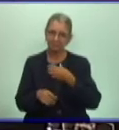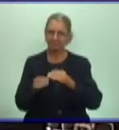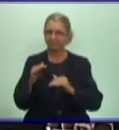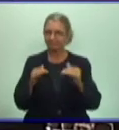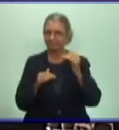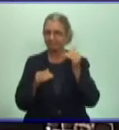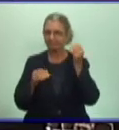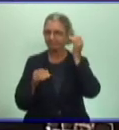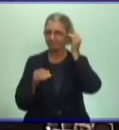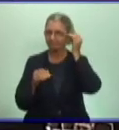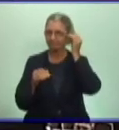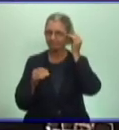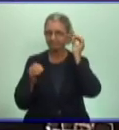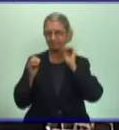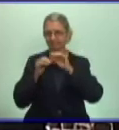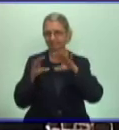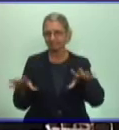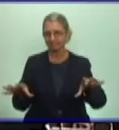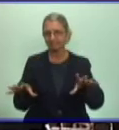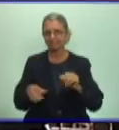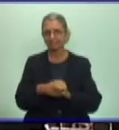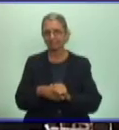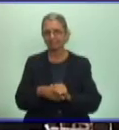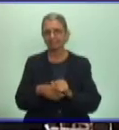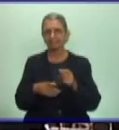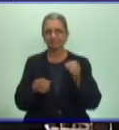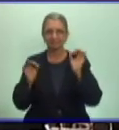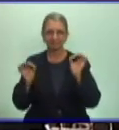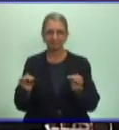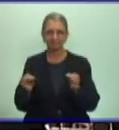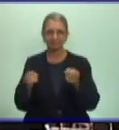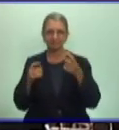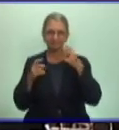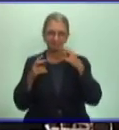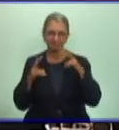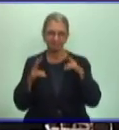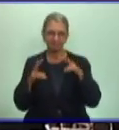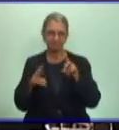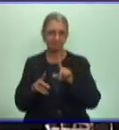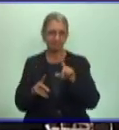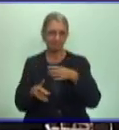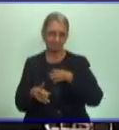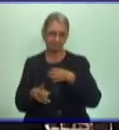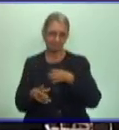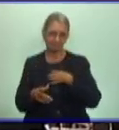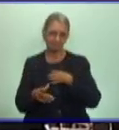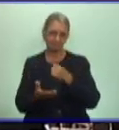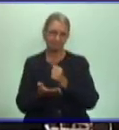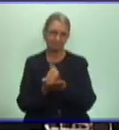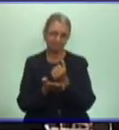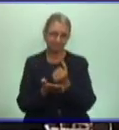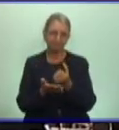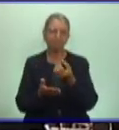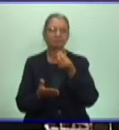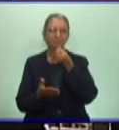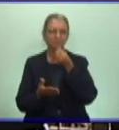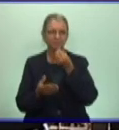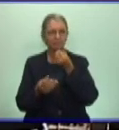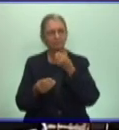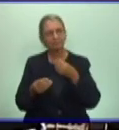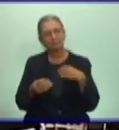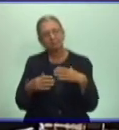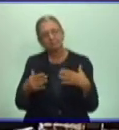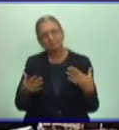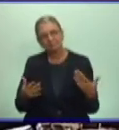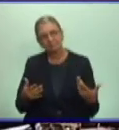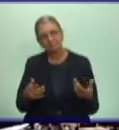conocimientos sobre su realidad y sobre la propia vida. No tengo todavía confirmación de cuándo se va a retransmitir este panel informativo, pero usted